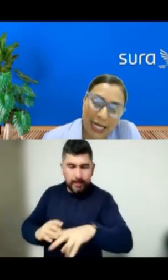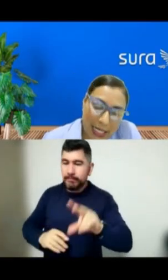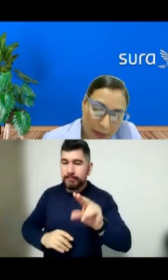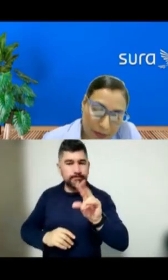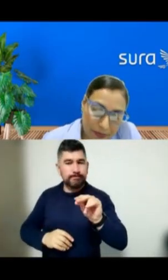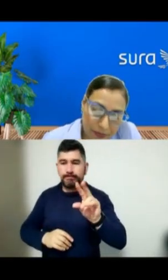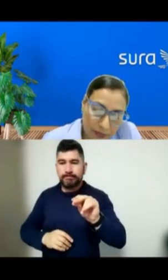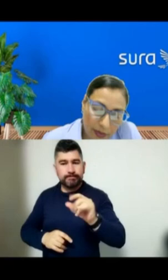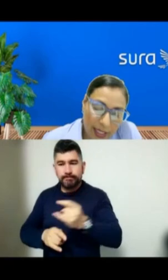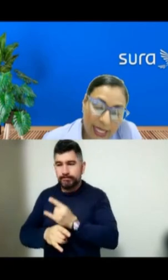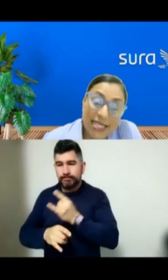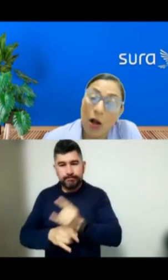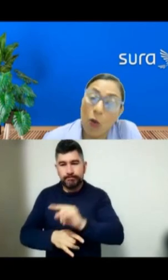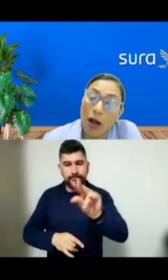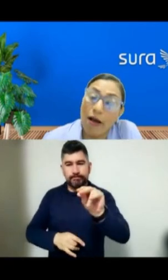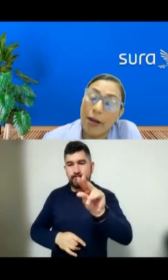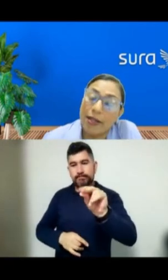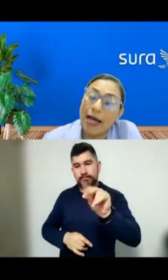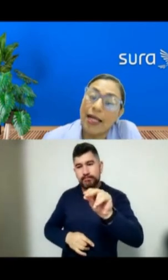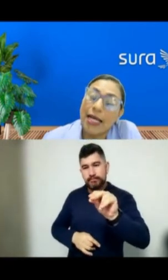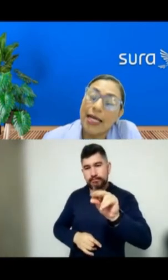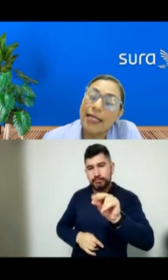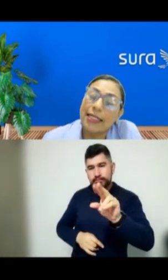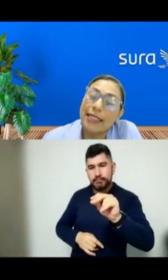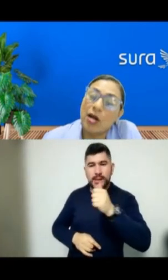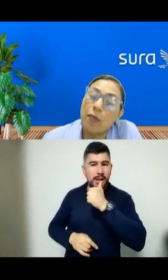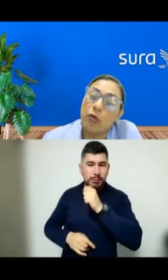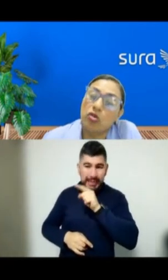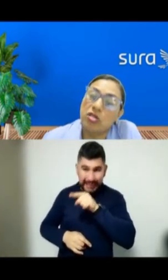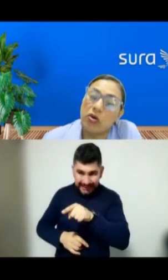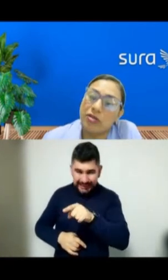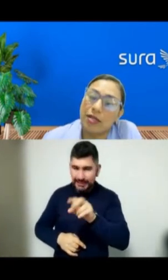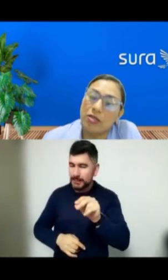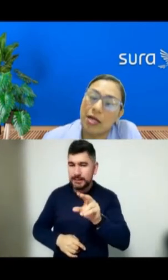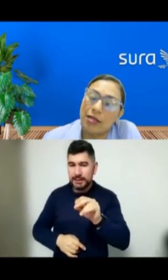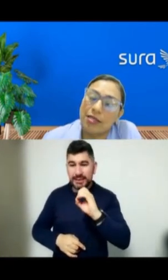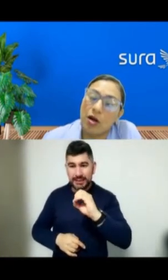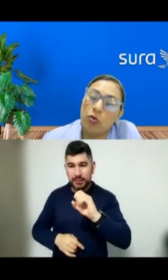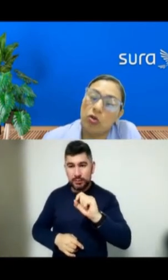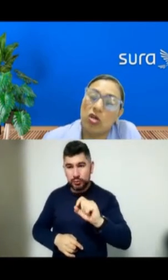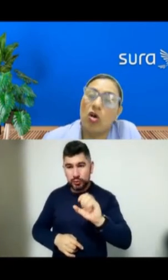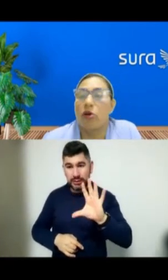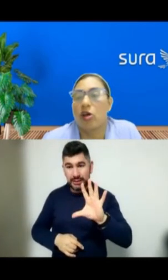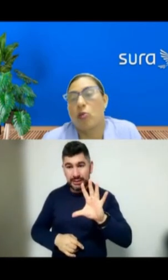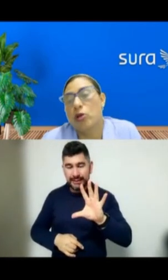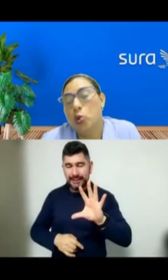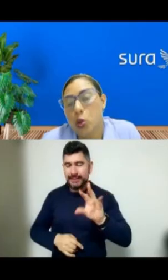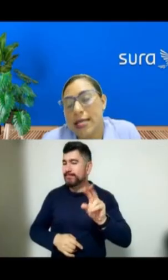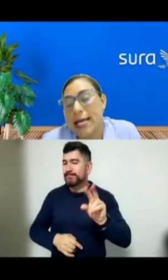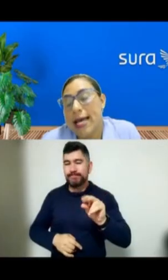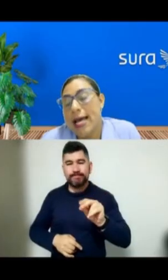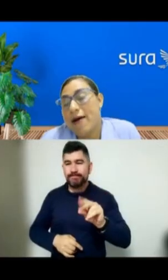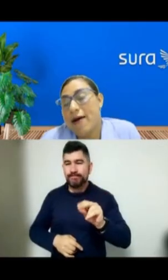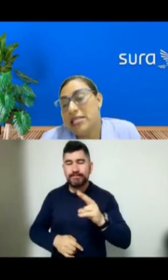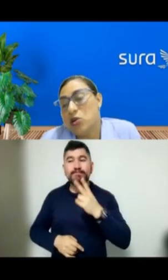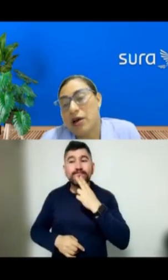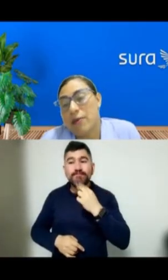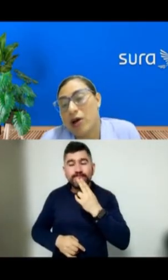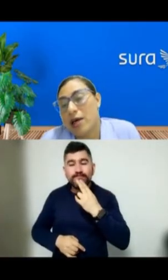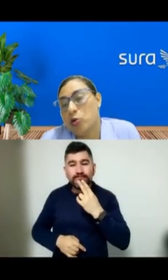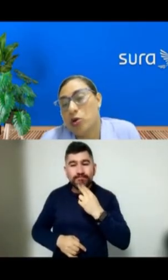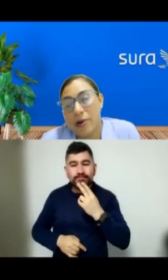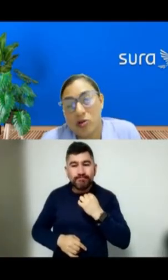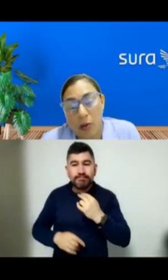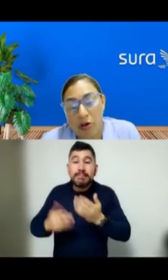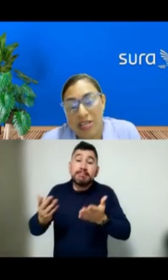debemos utilizar esa agua, ¿verdad? Que es de 0.5, esa dextrosa que es de 0.5, porque como es dulce, a veces